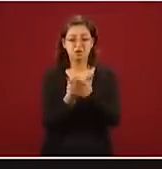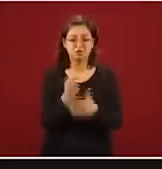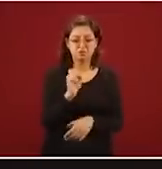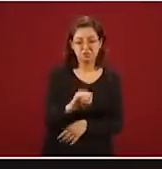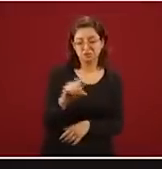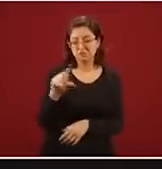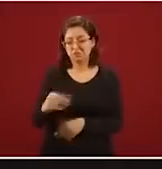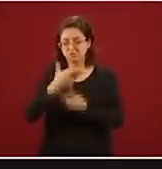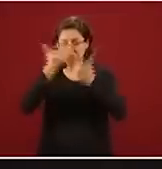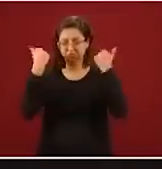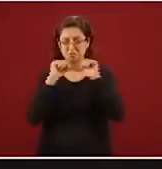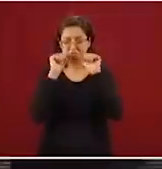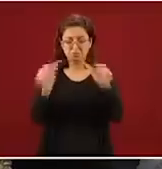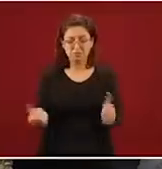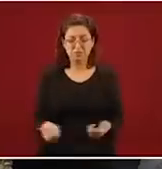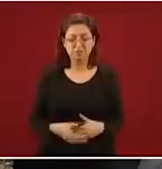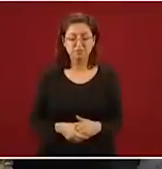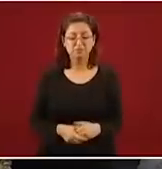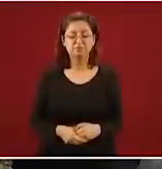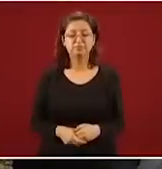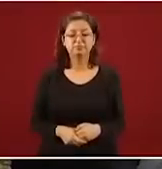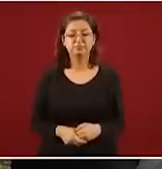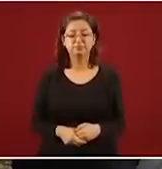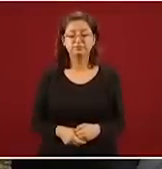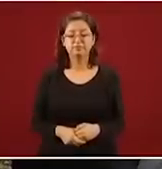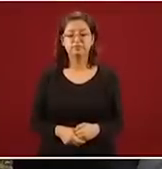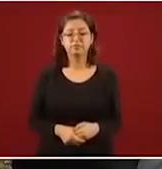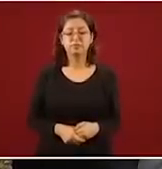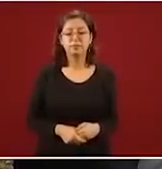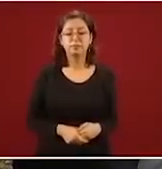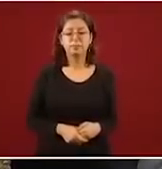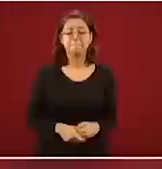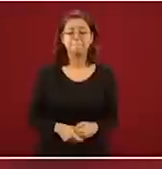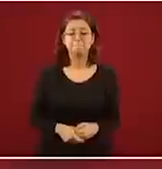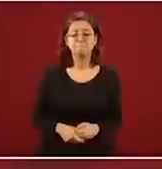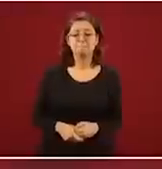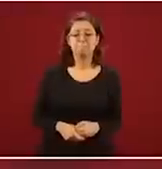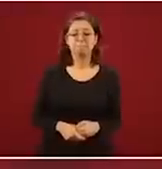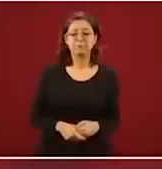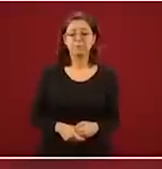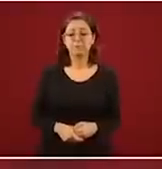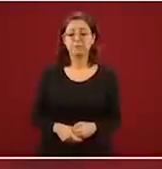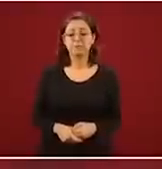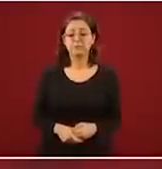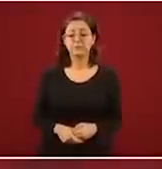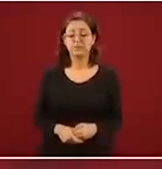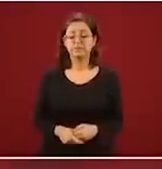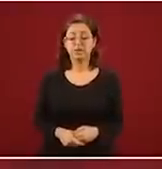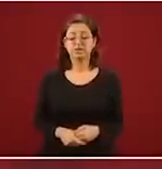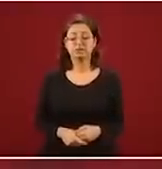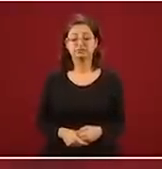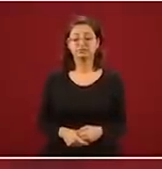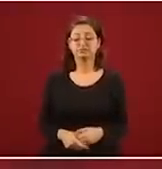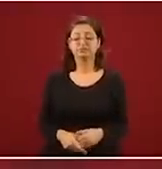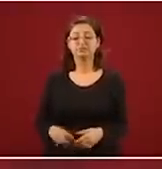o no, ni nada. Sí, en el caso de nosotros, la instrucción es que todas las